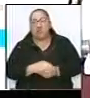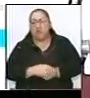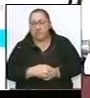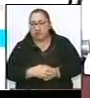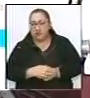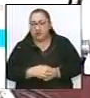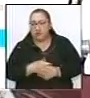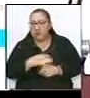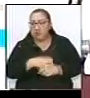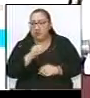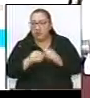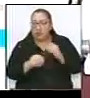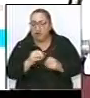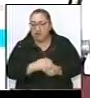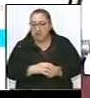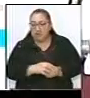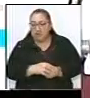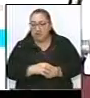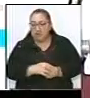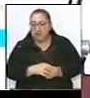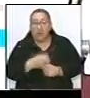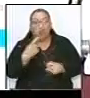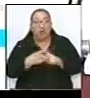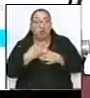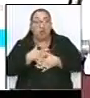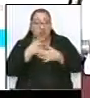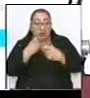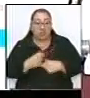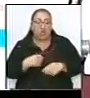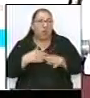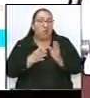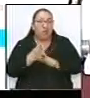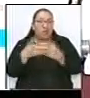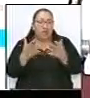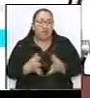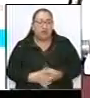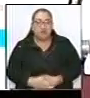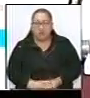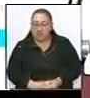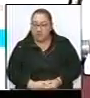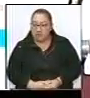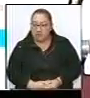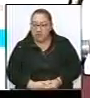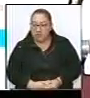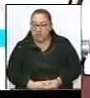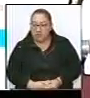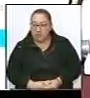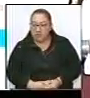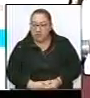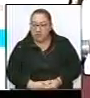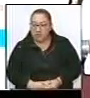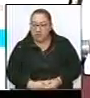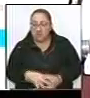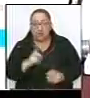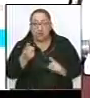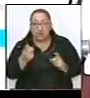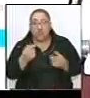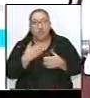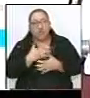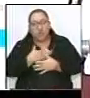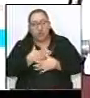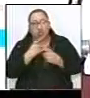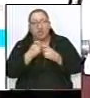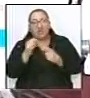esa modificación solicitada por mi persona no vaya a darse. Primero, cuando la congresista Salgado, a quien yo le